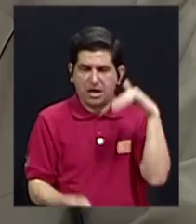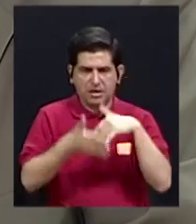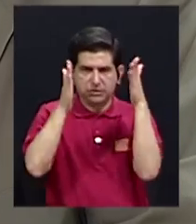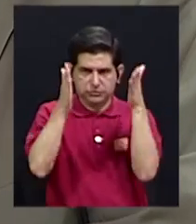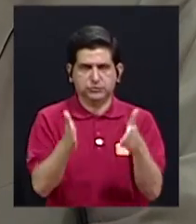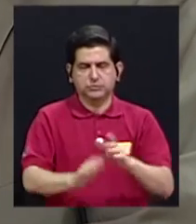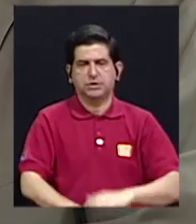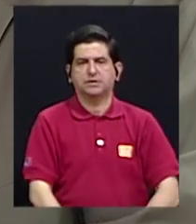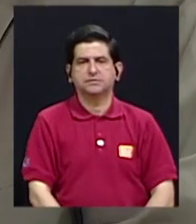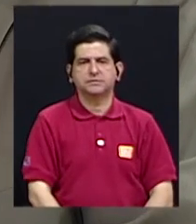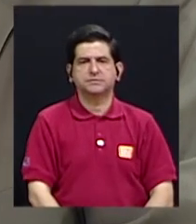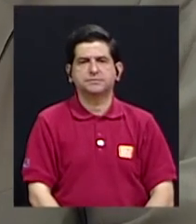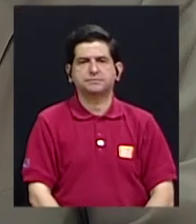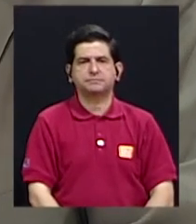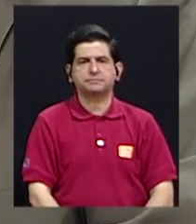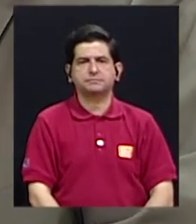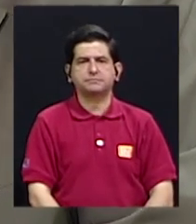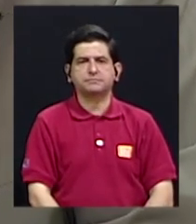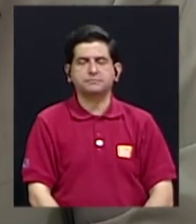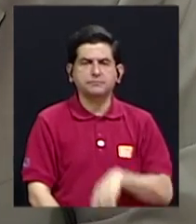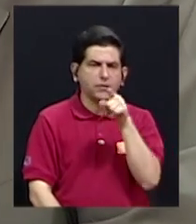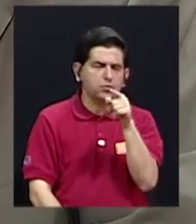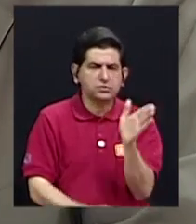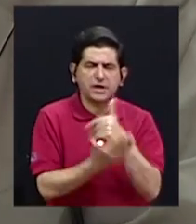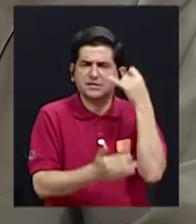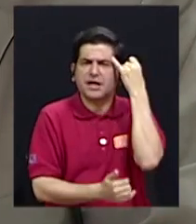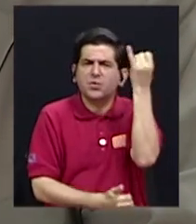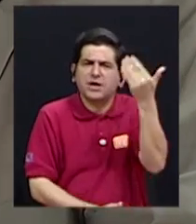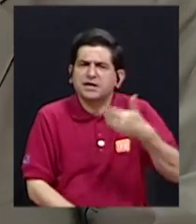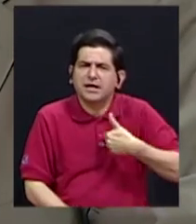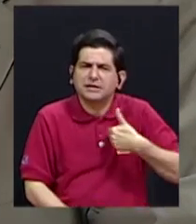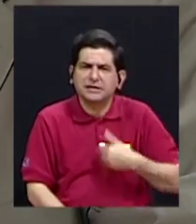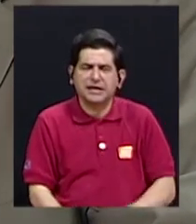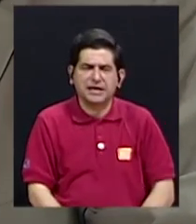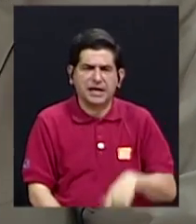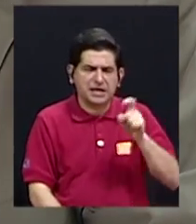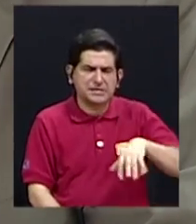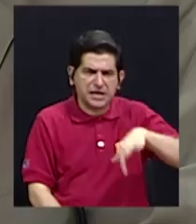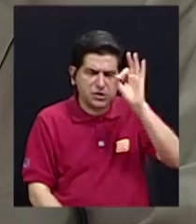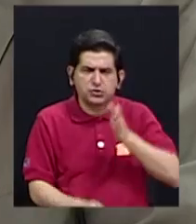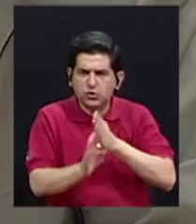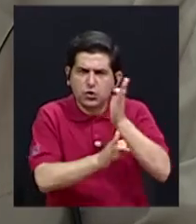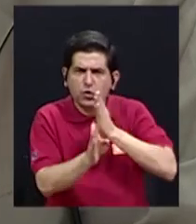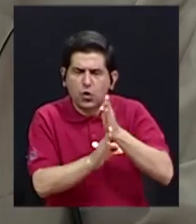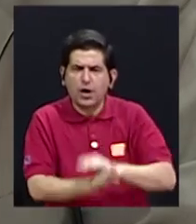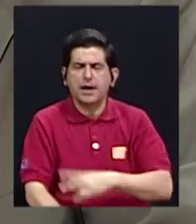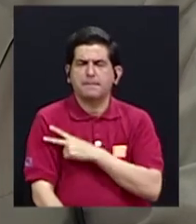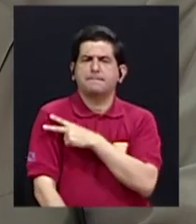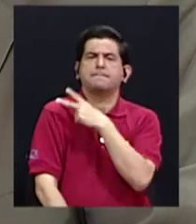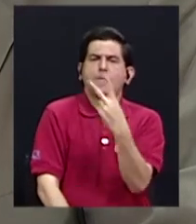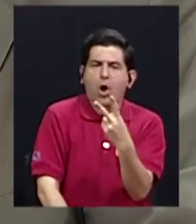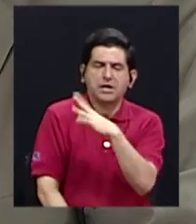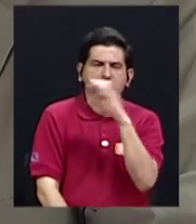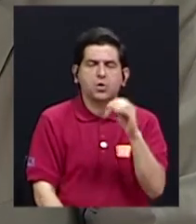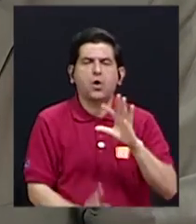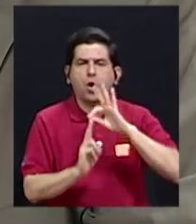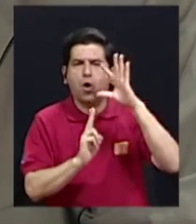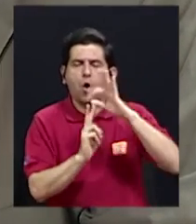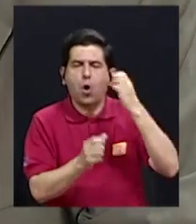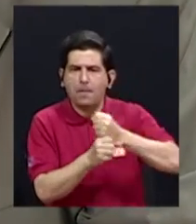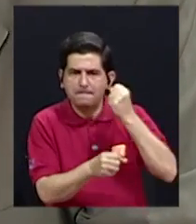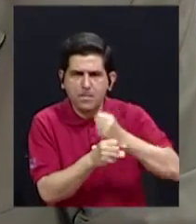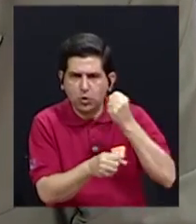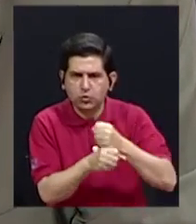estudiantes se ve no sé usted llega a alguna conclusión en cuanto a si se debe elegir una carrera por vocación o por oportunidades de